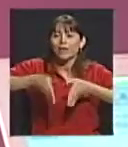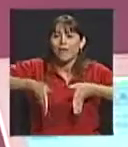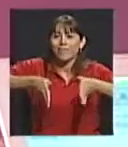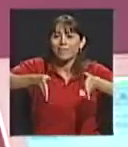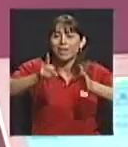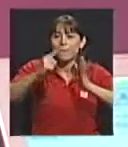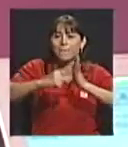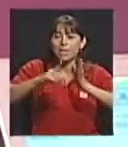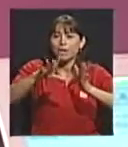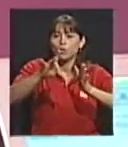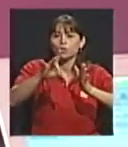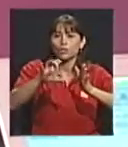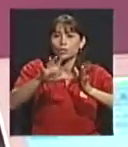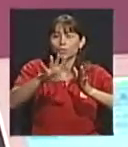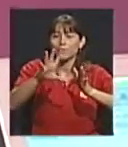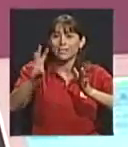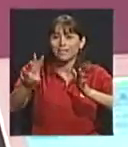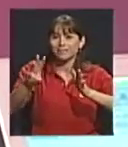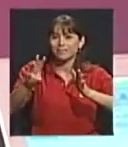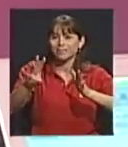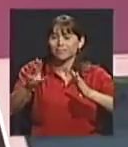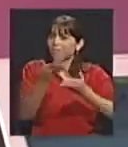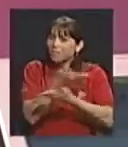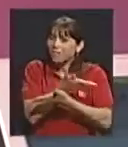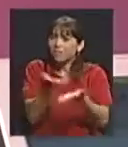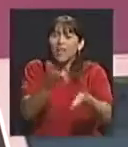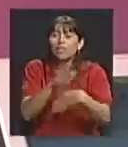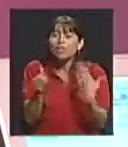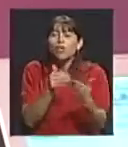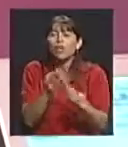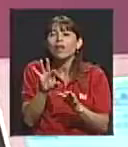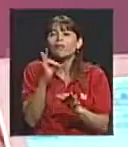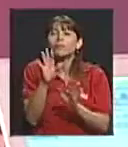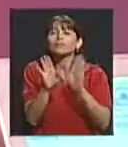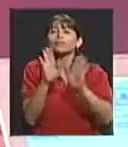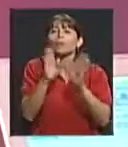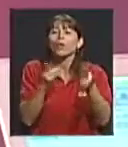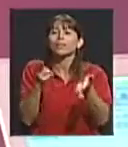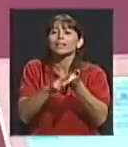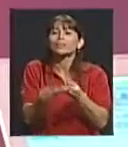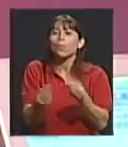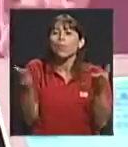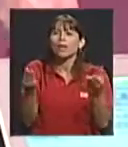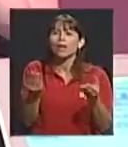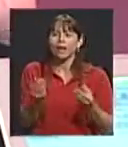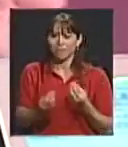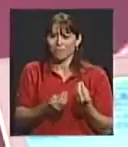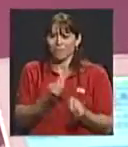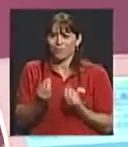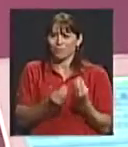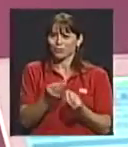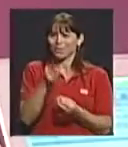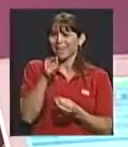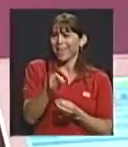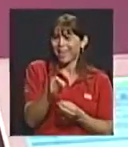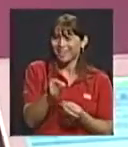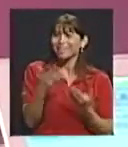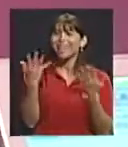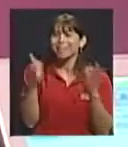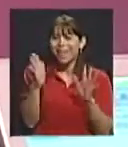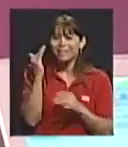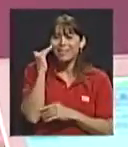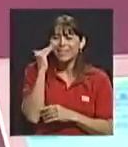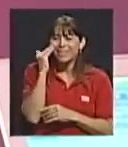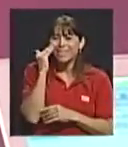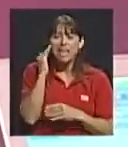mecanismos de contratación pública cómo es posible que ella después se despreocupar totalmente a sabiendas de que se habían liberado los